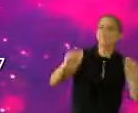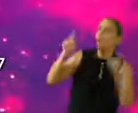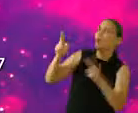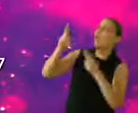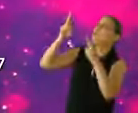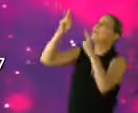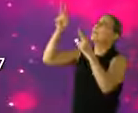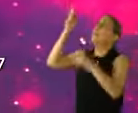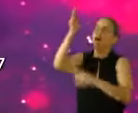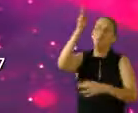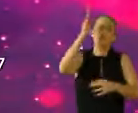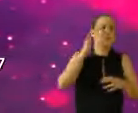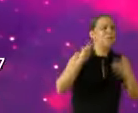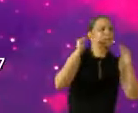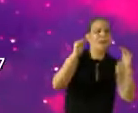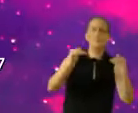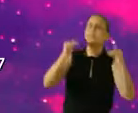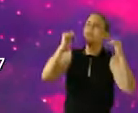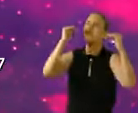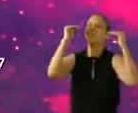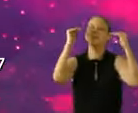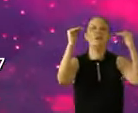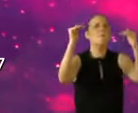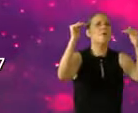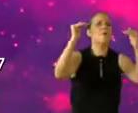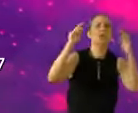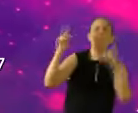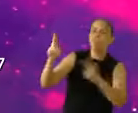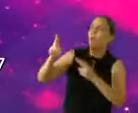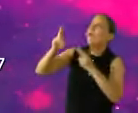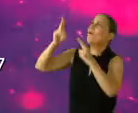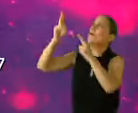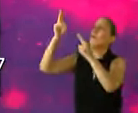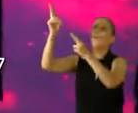salvación. Hosanna, Dios altísimo.